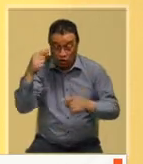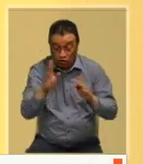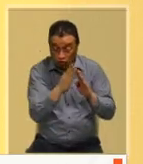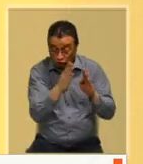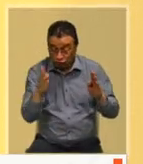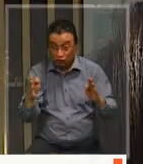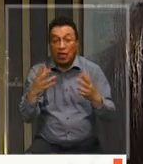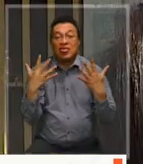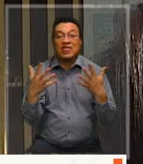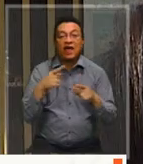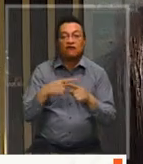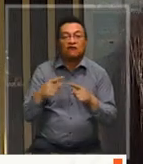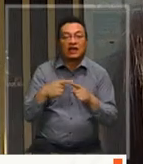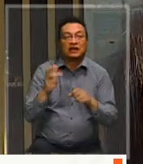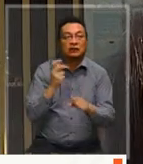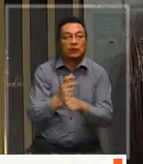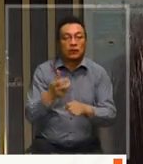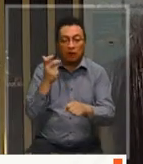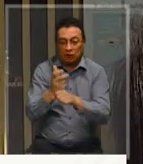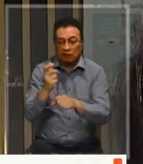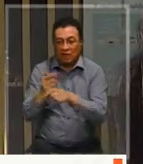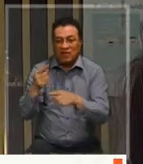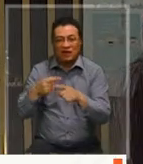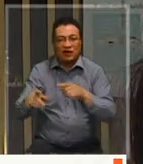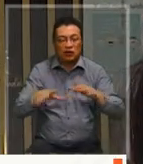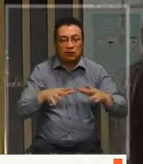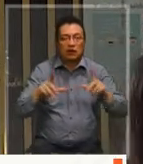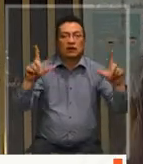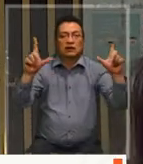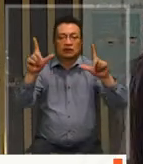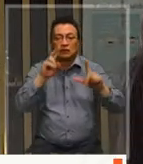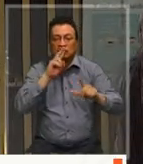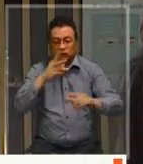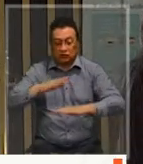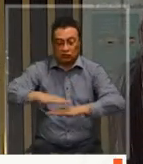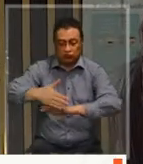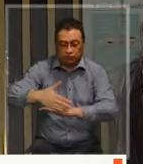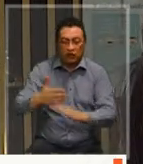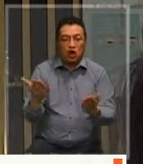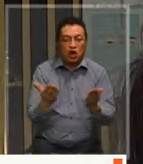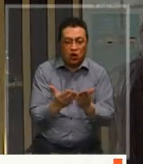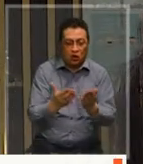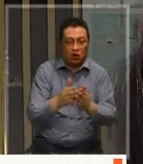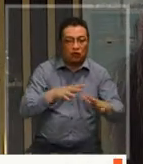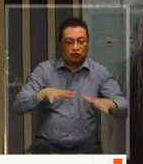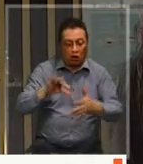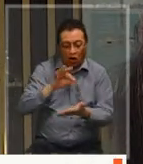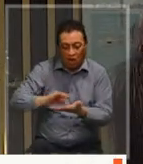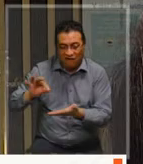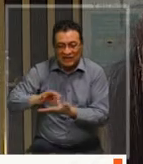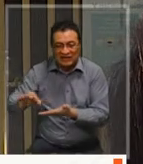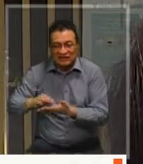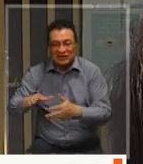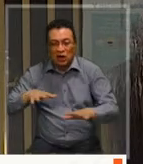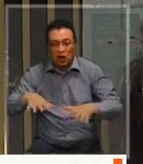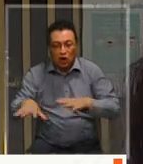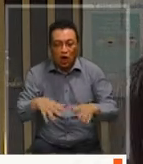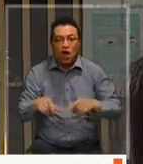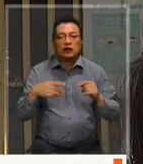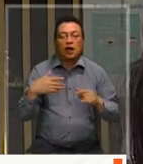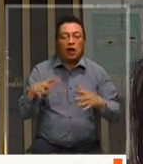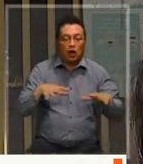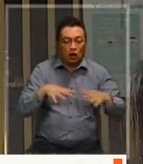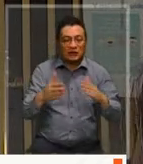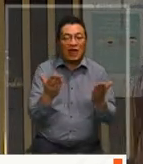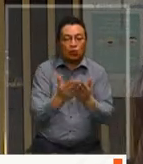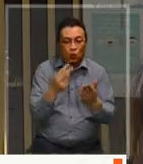diez veces se han robado diferentes cosas Smart TV computadores útiles escolares material de oficina eh materiales de